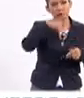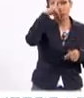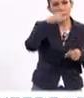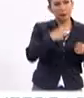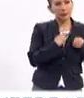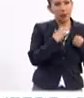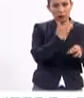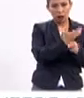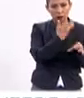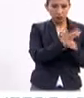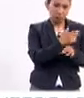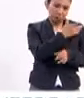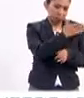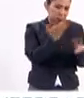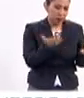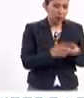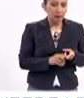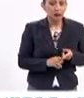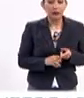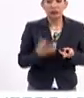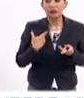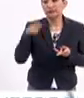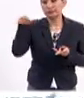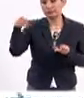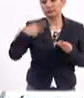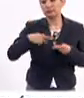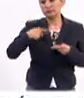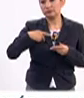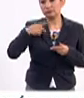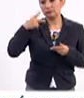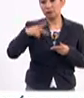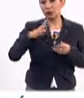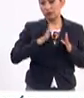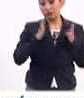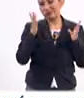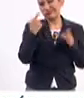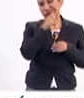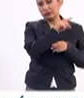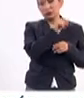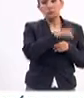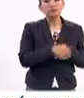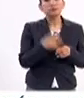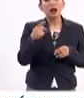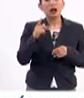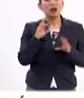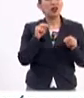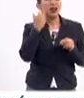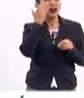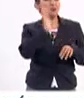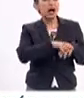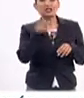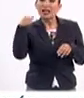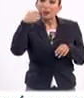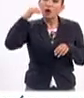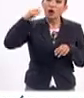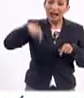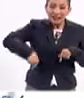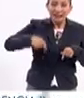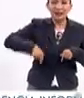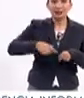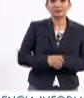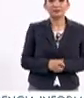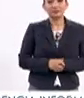viven en Estados Unidos. Ajá. Claro. Tenemos México, bueno, no sorprende, ¿verdad? Pero ya no queremos más, queremos que sean de